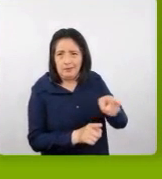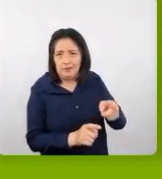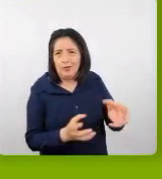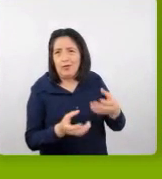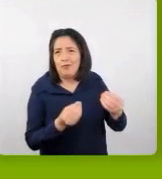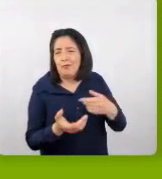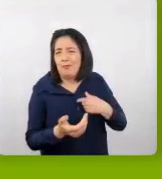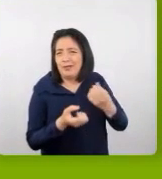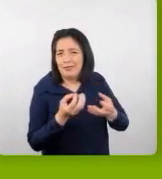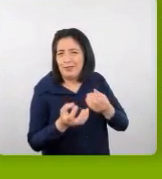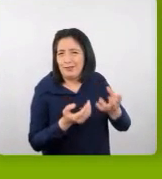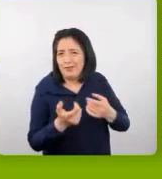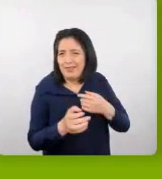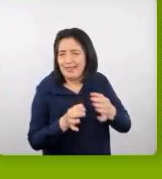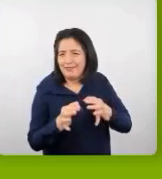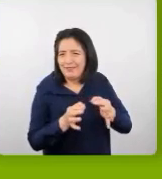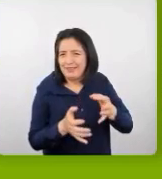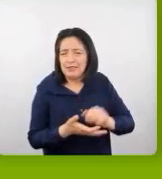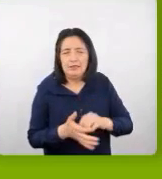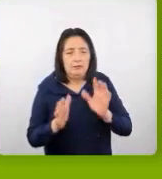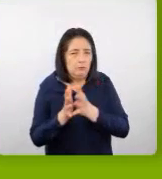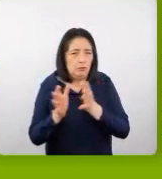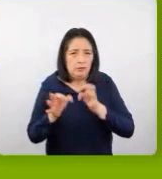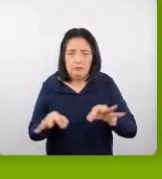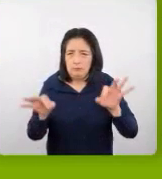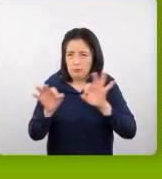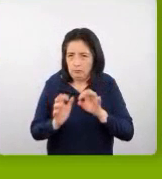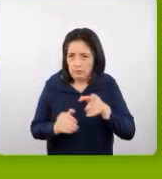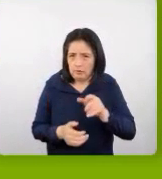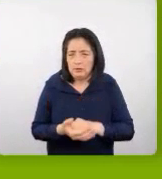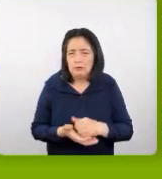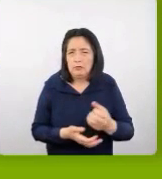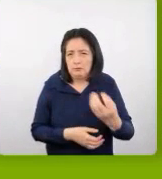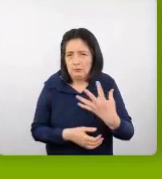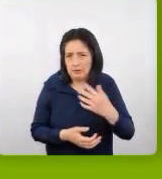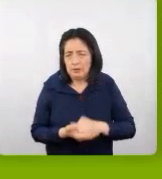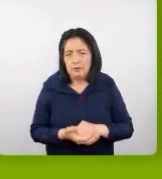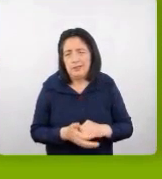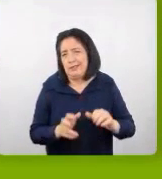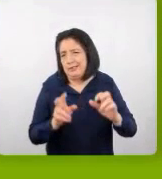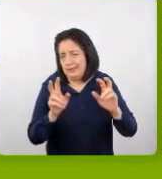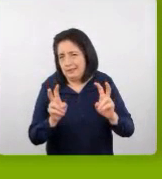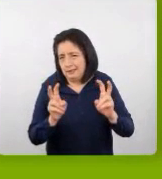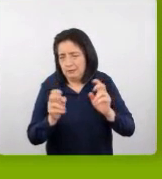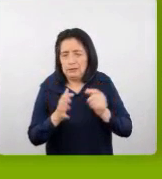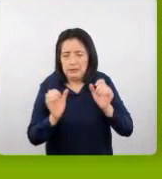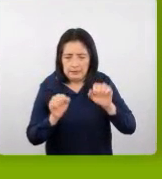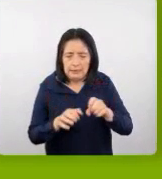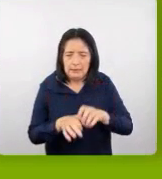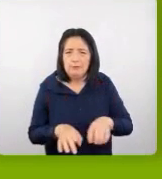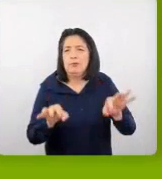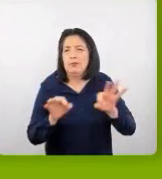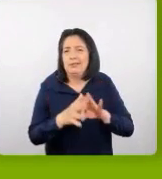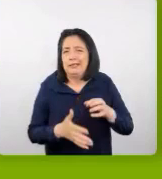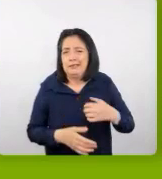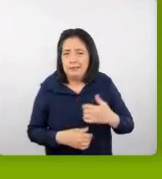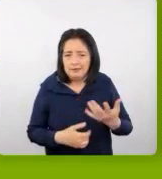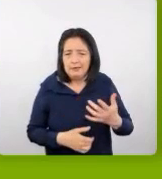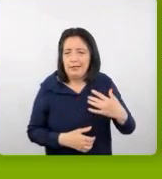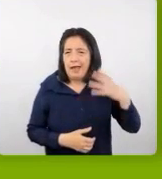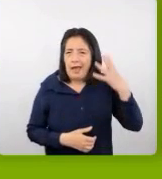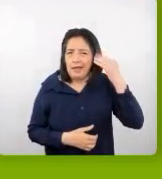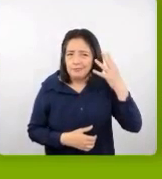vender. Entonces, súper importante lo que estabas mencionando, ¿no? Con respecto también a la importancia de que sea vivencial, que